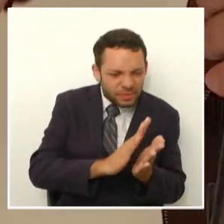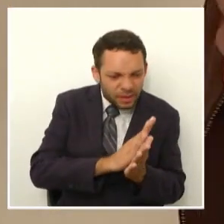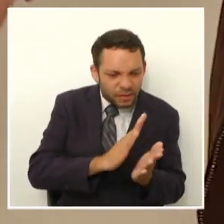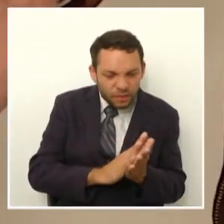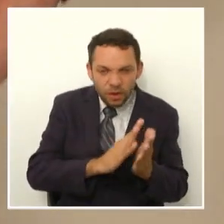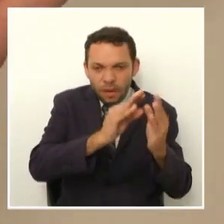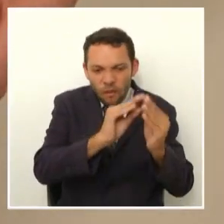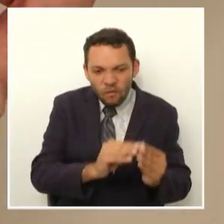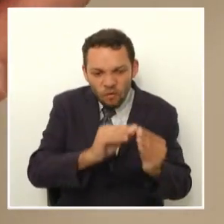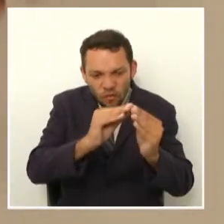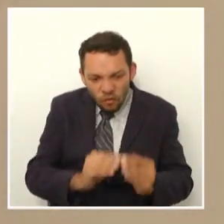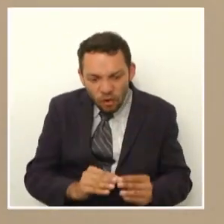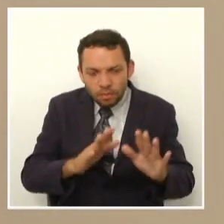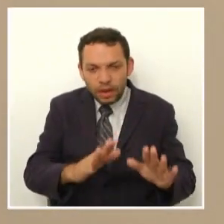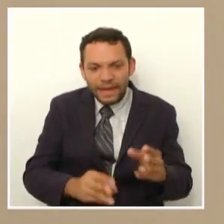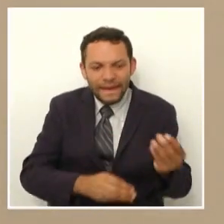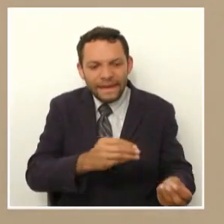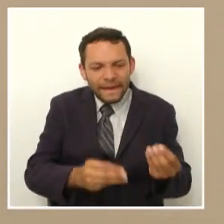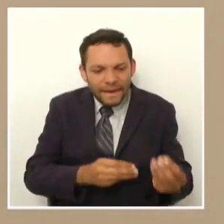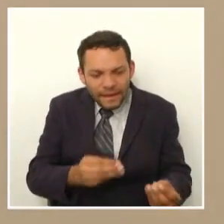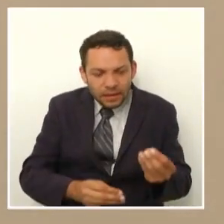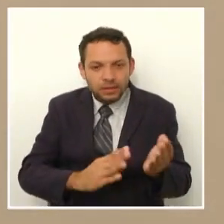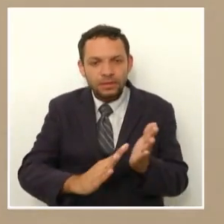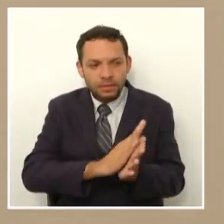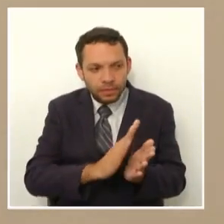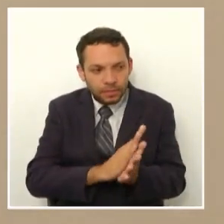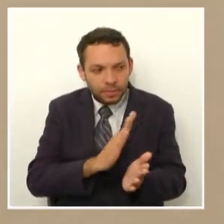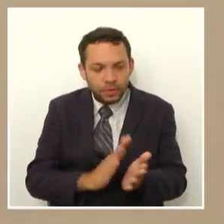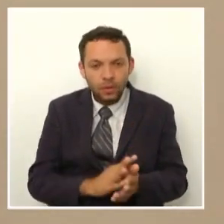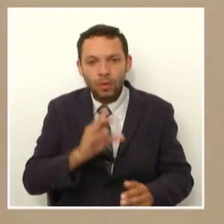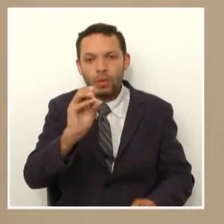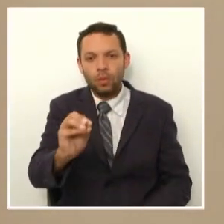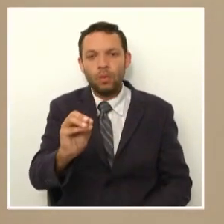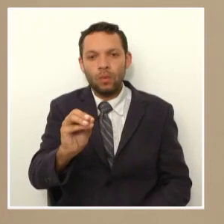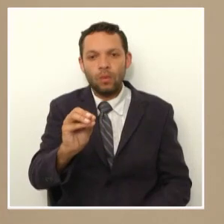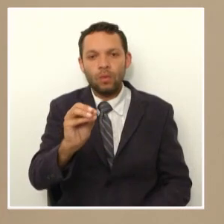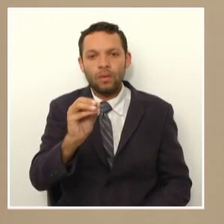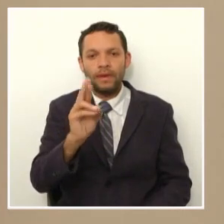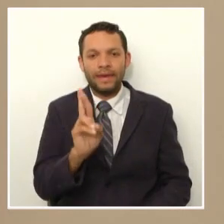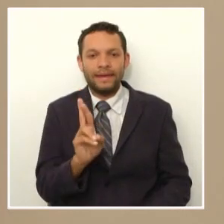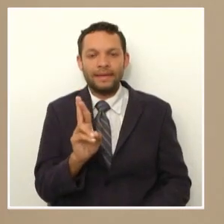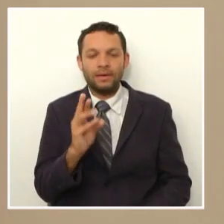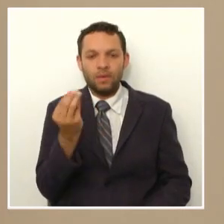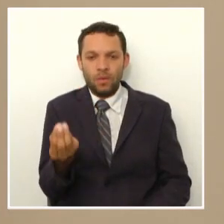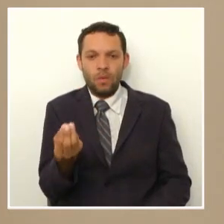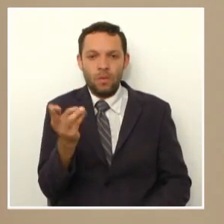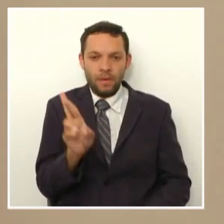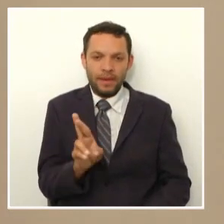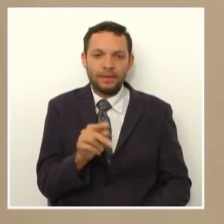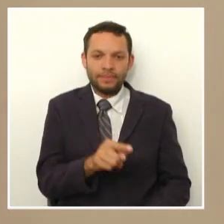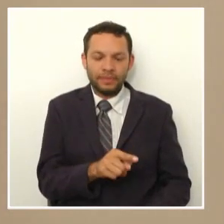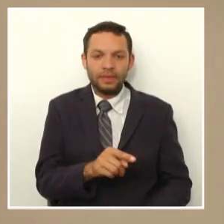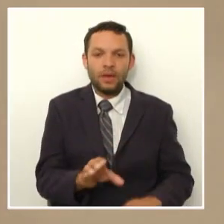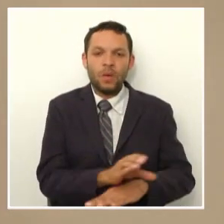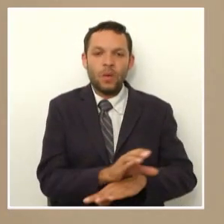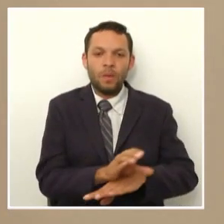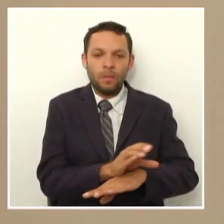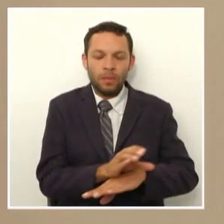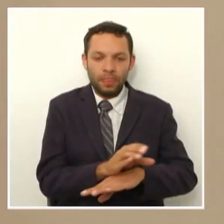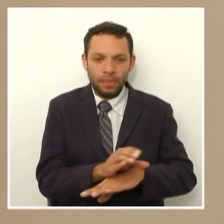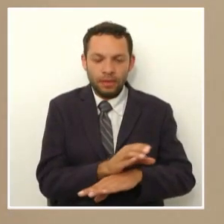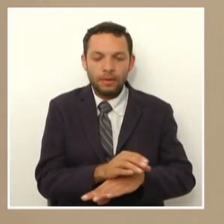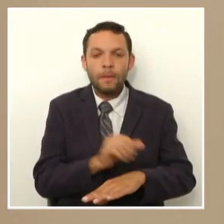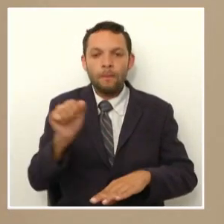descripción del equipo aquí. Y hay un código sistema QR que si usted llega con su computador, se acerca